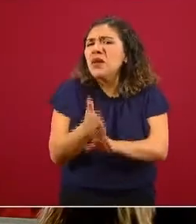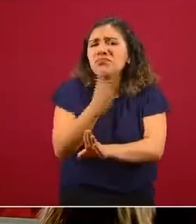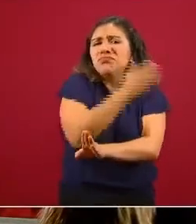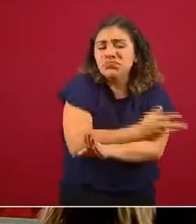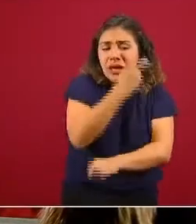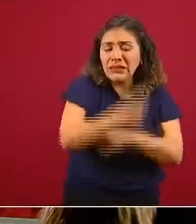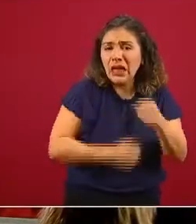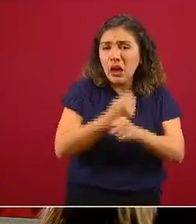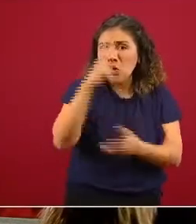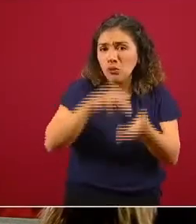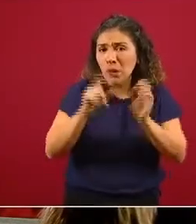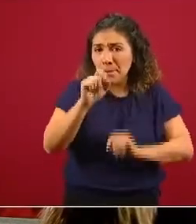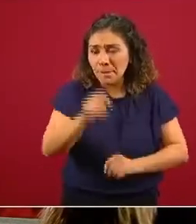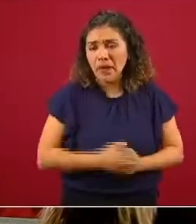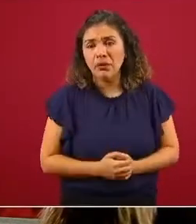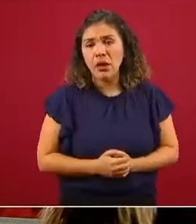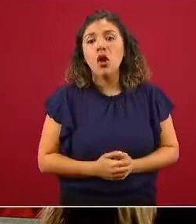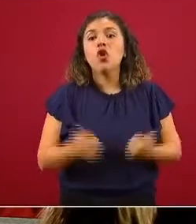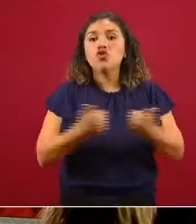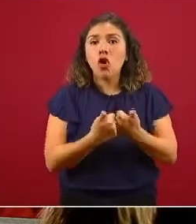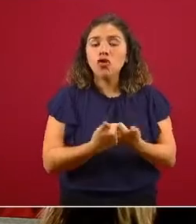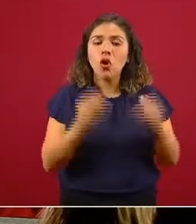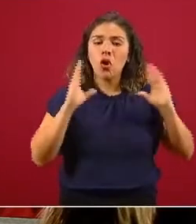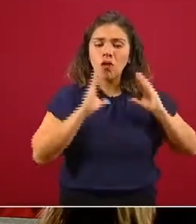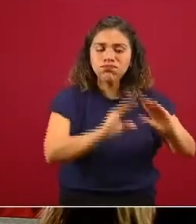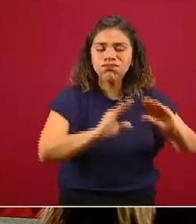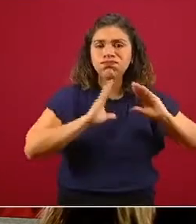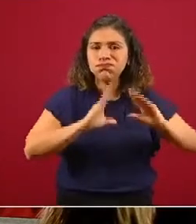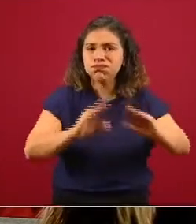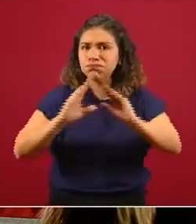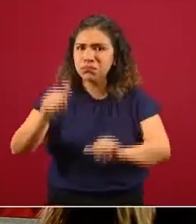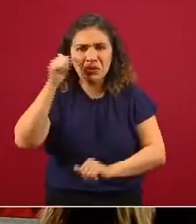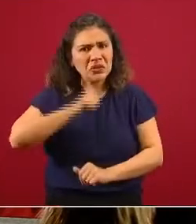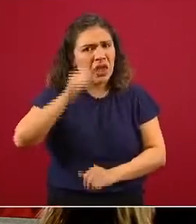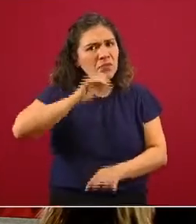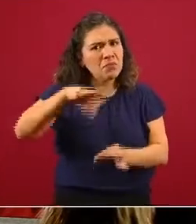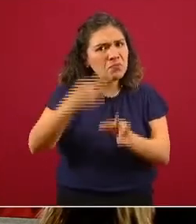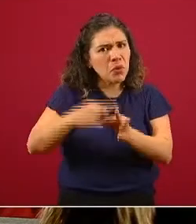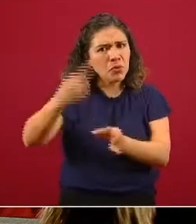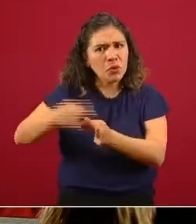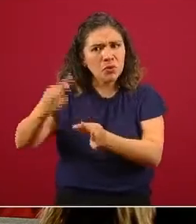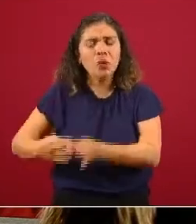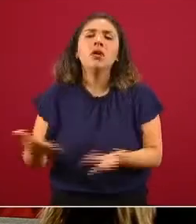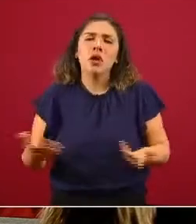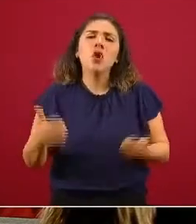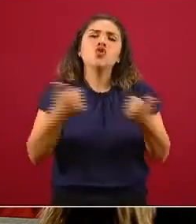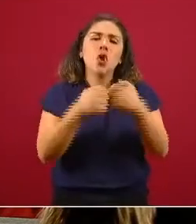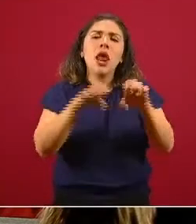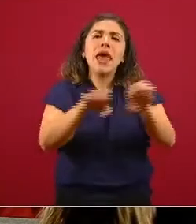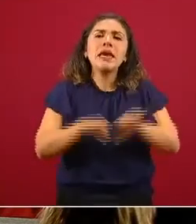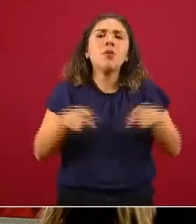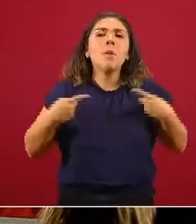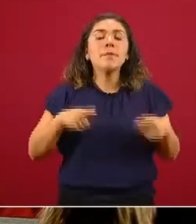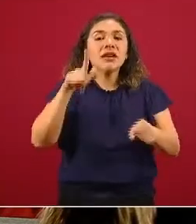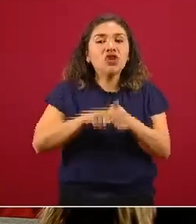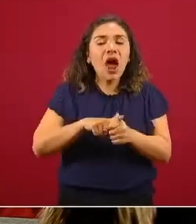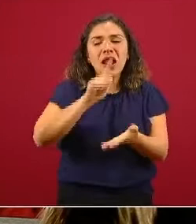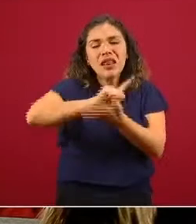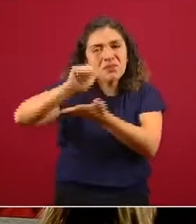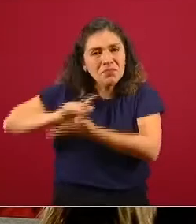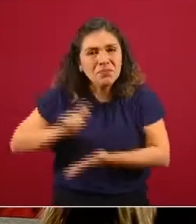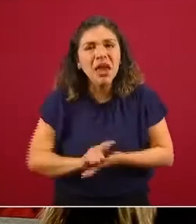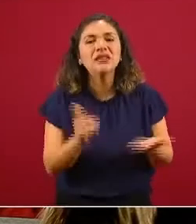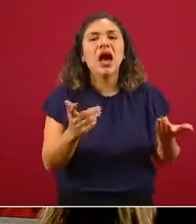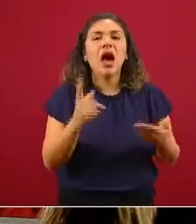inicio de este año. Se hizo la capacitación, ha sido puntual y, claro, con equipos personales,